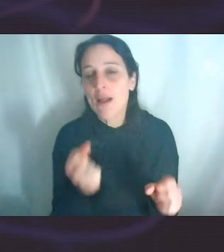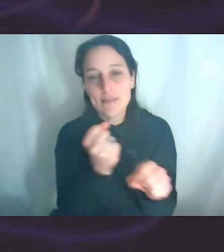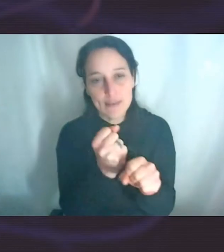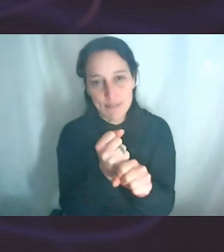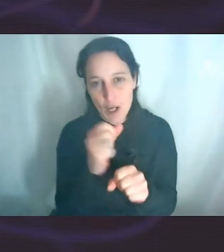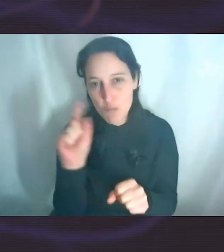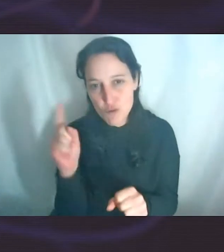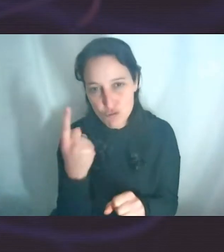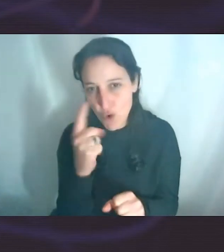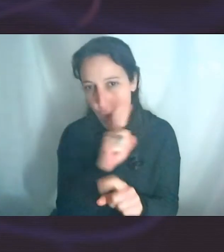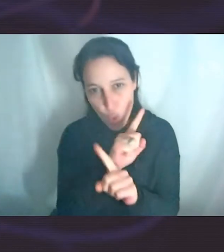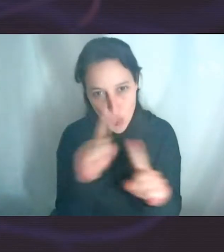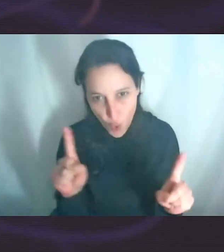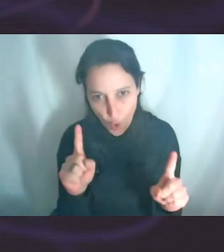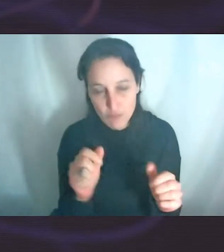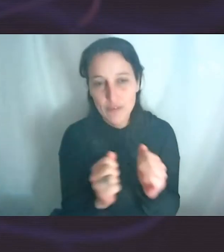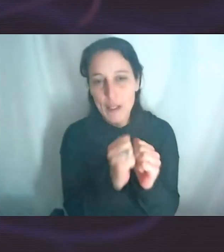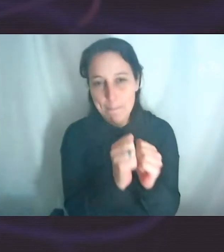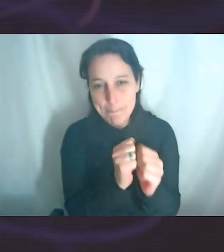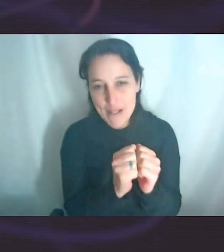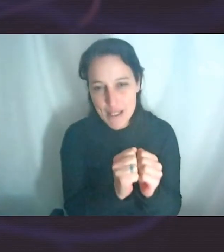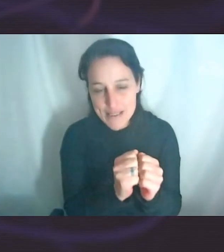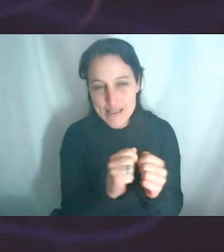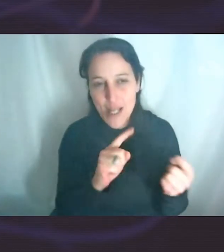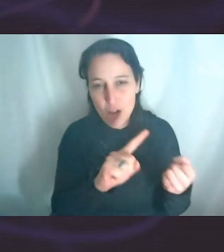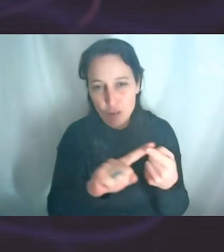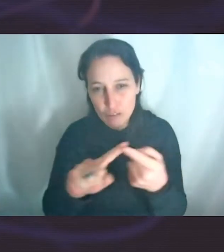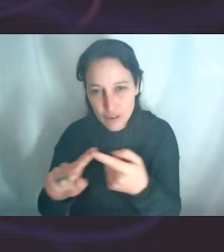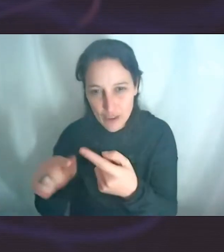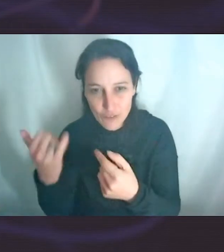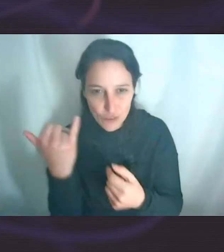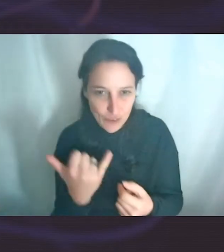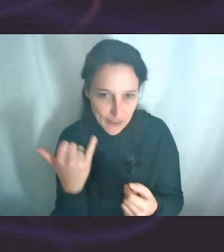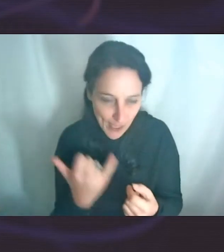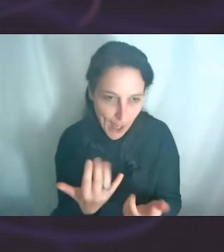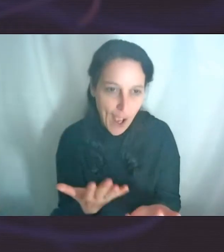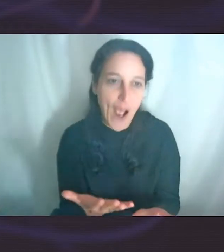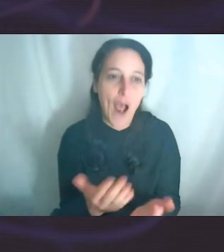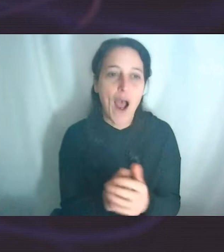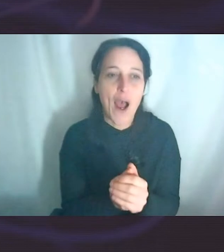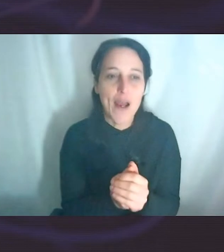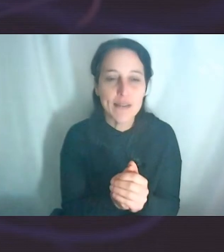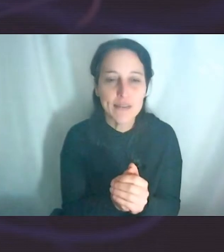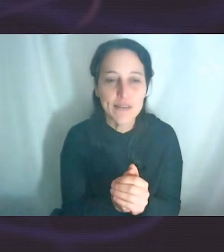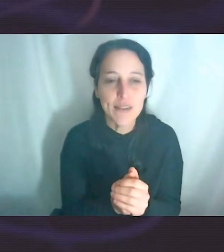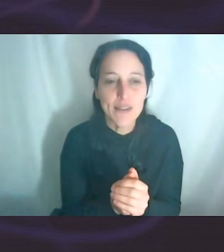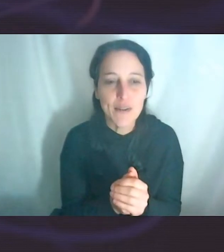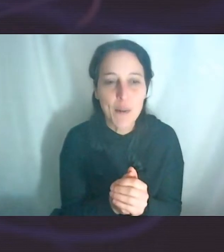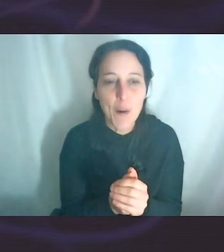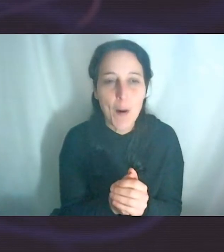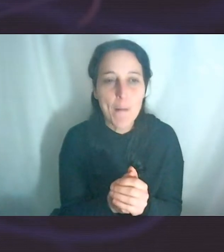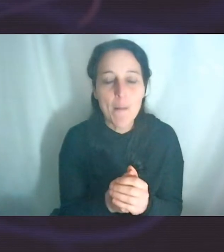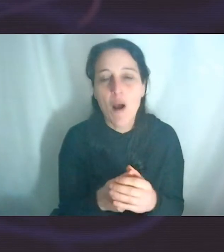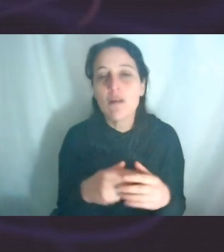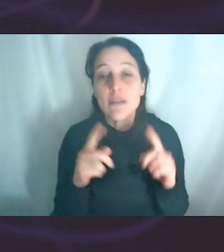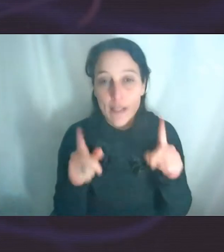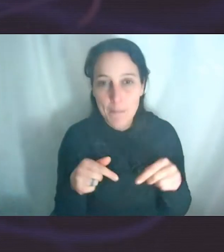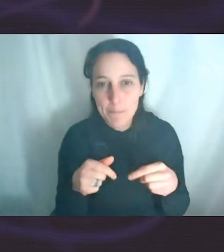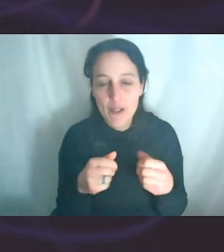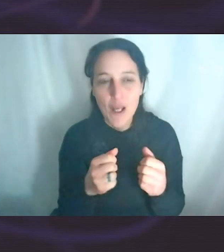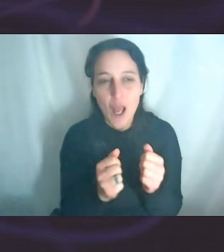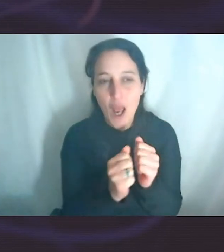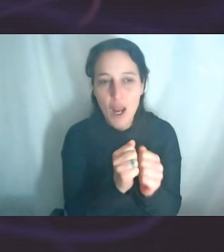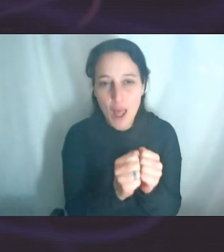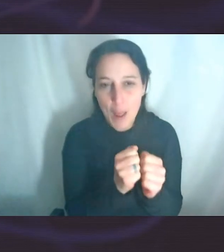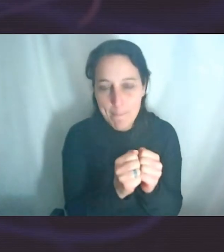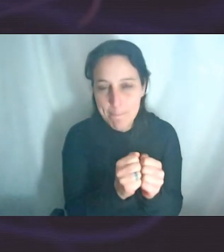empresas como, o nos conectamos con organizaciones, iniciativas como lo es Wingu, acá presente, o también con empresas que, por ejemplo,